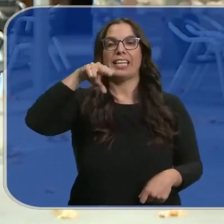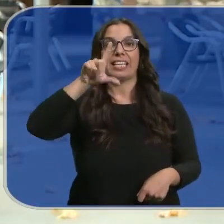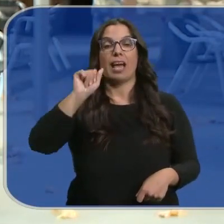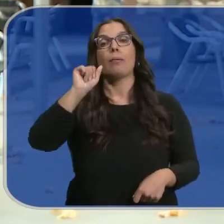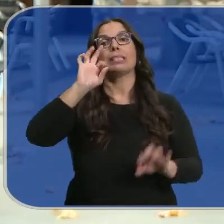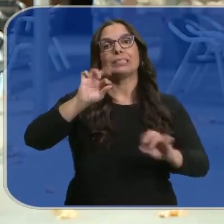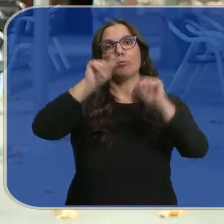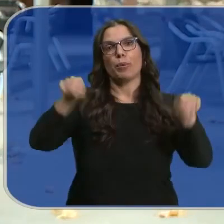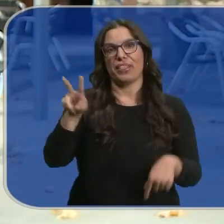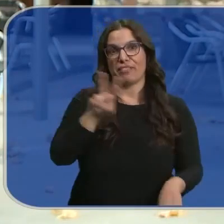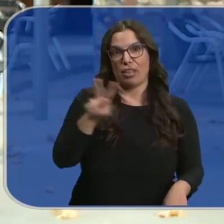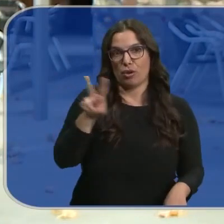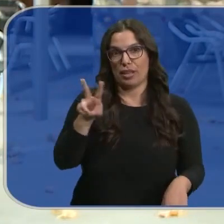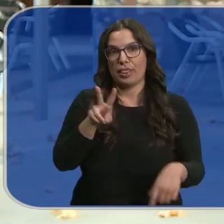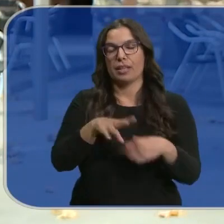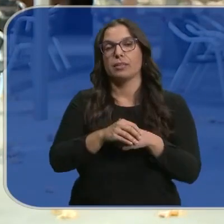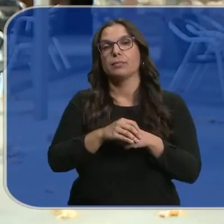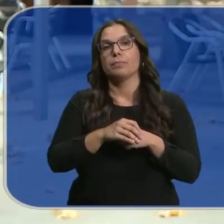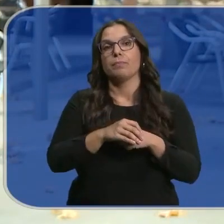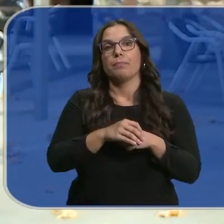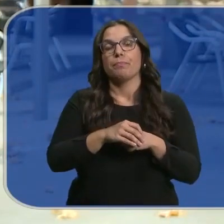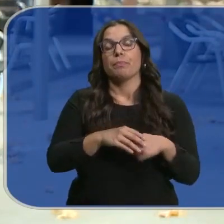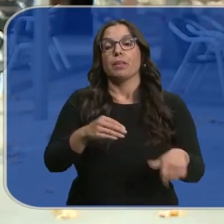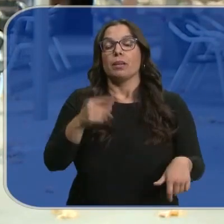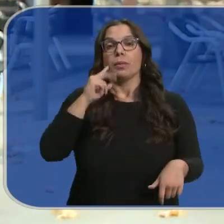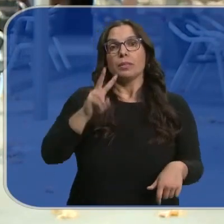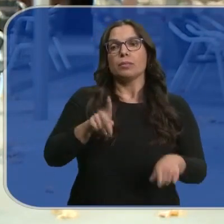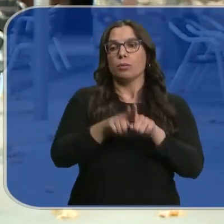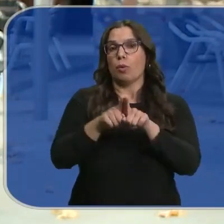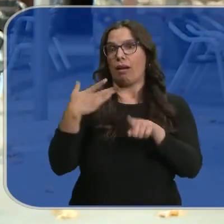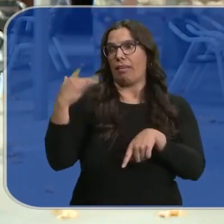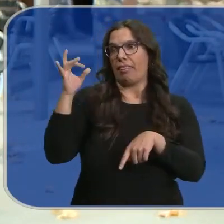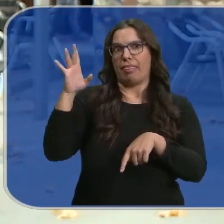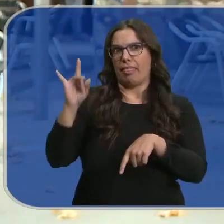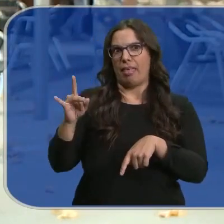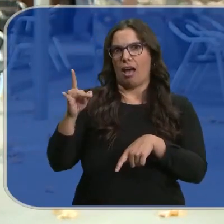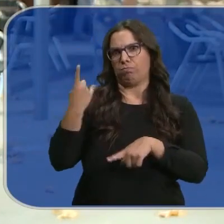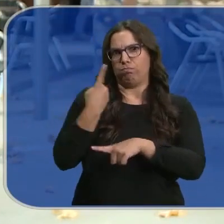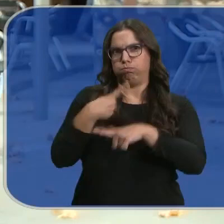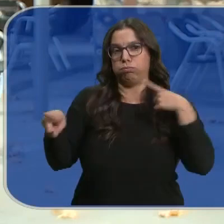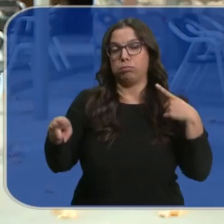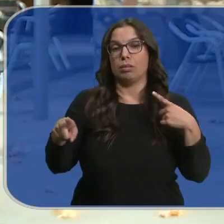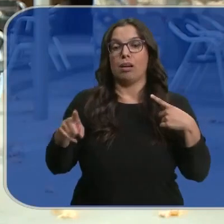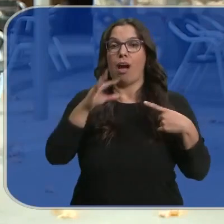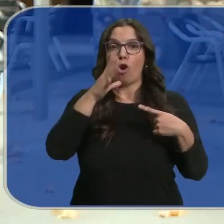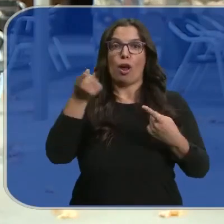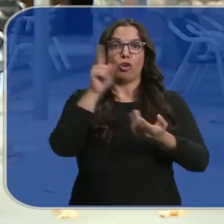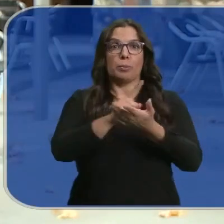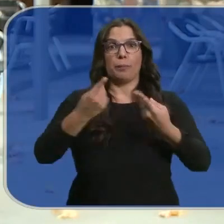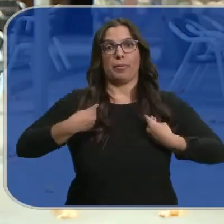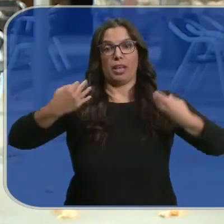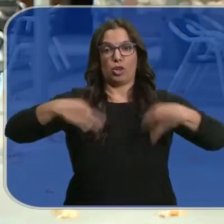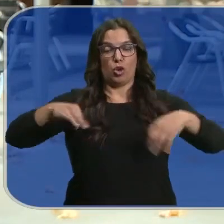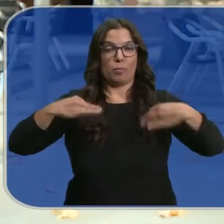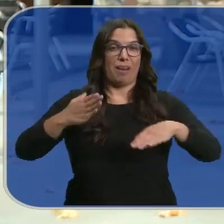provincia de Valladolid. Hoy hay la mitad de vecinos que había hace 15 días. En pleno mes de agosto vuelve la normalidad